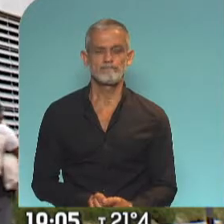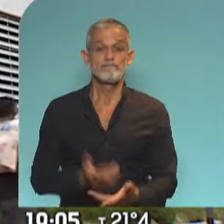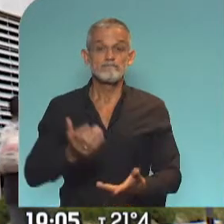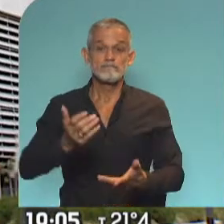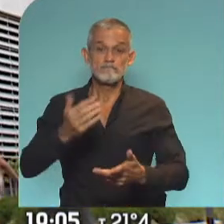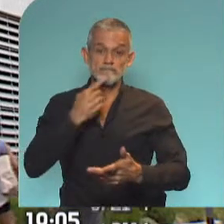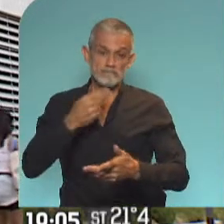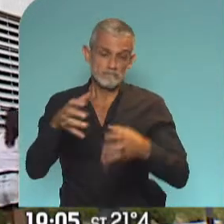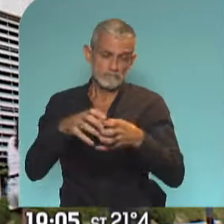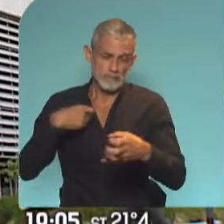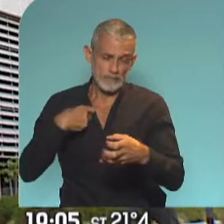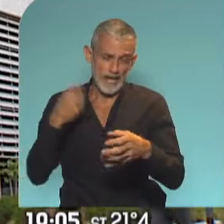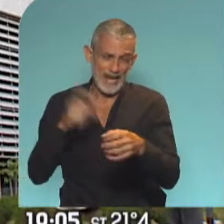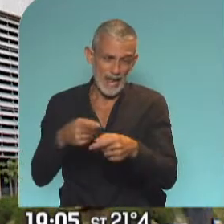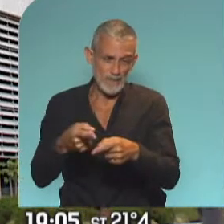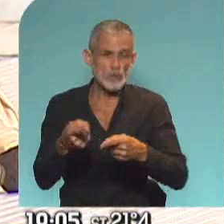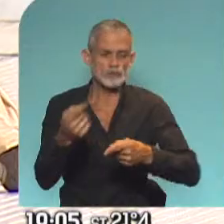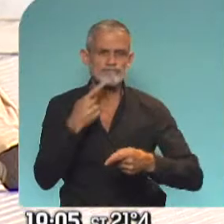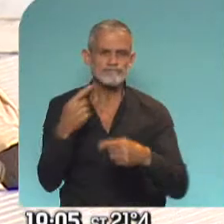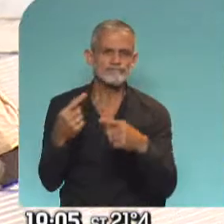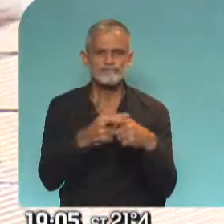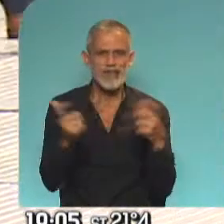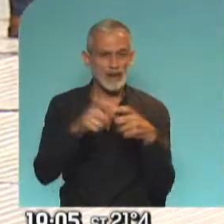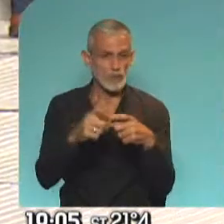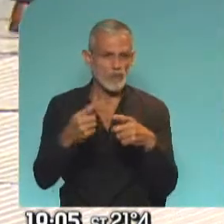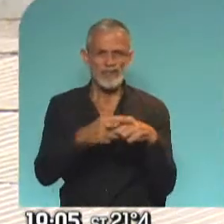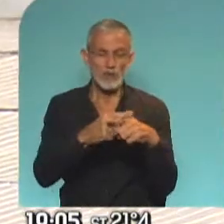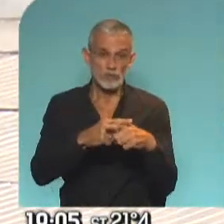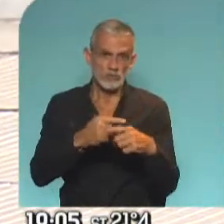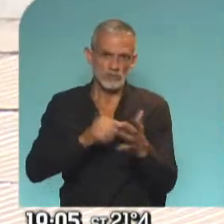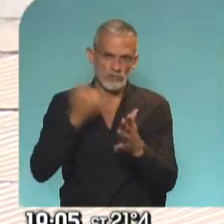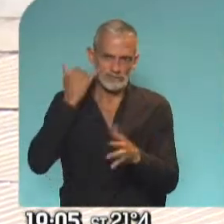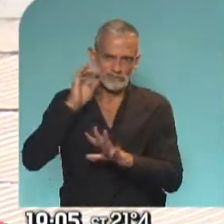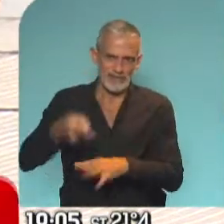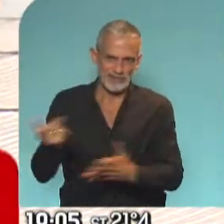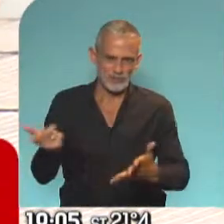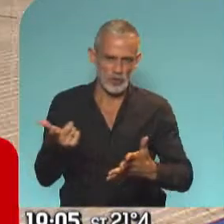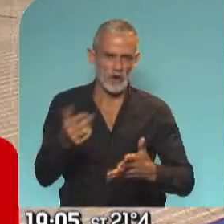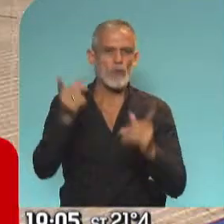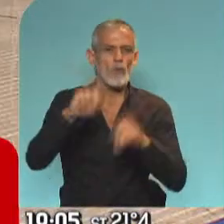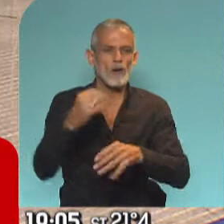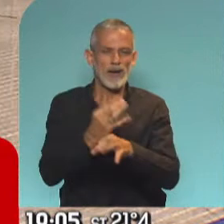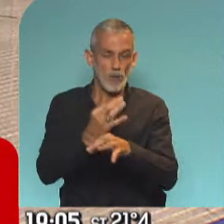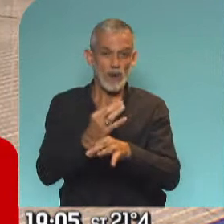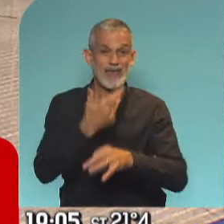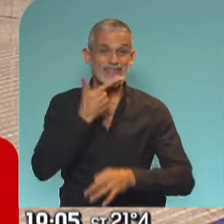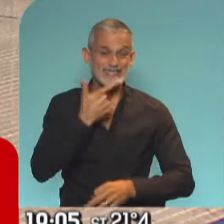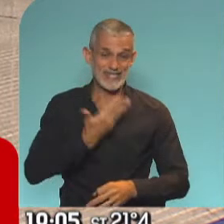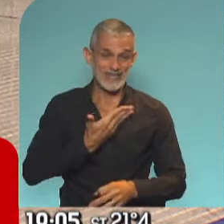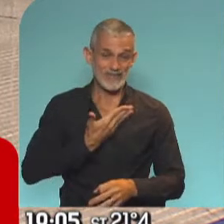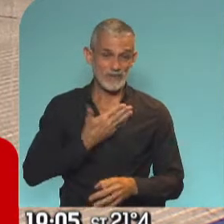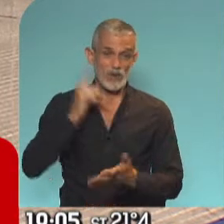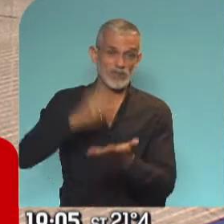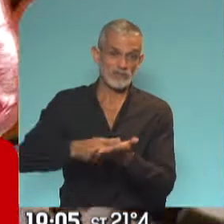Según los gremios, esta es una reunión para discutir lo que la ciudad ya decidió, y es que la vuelta a clases el 17 de febrero es una